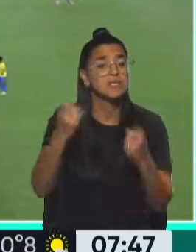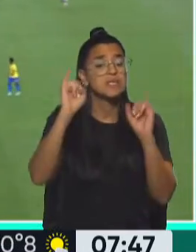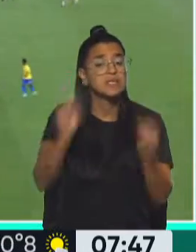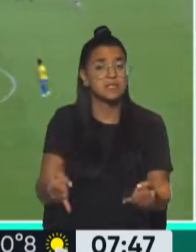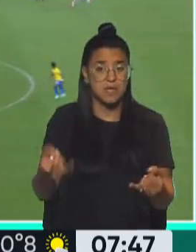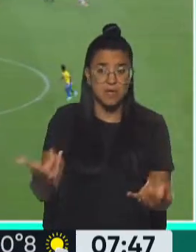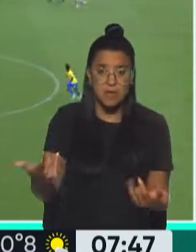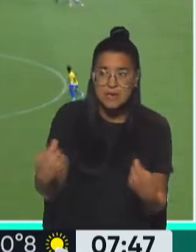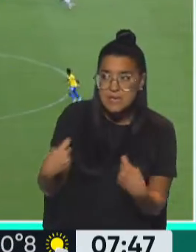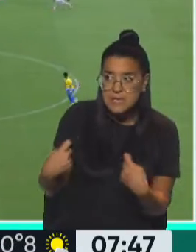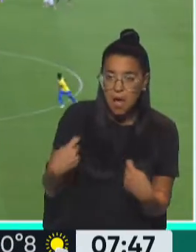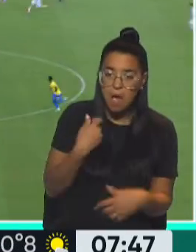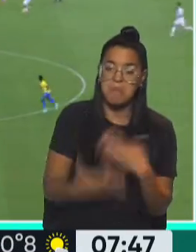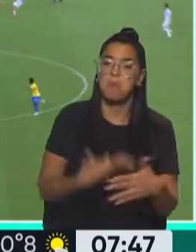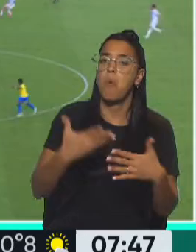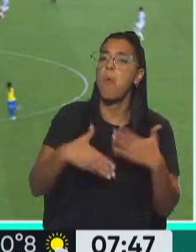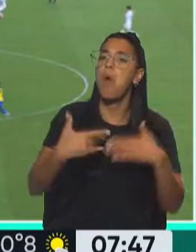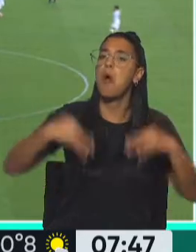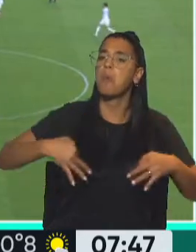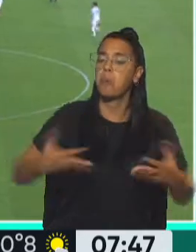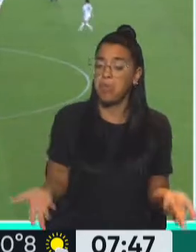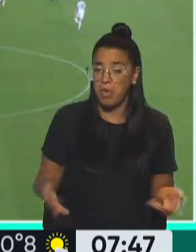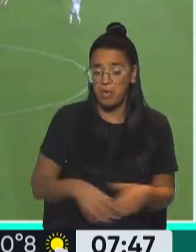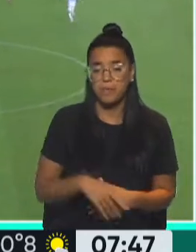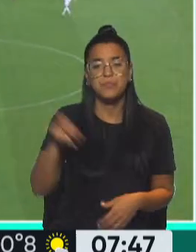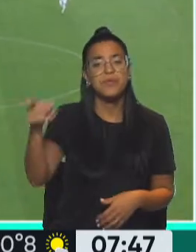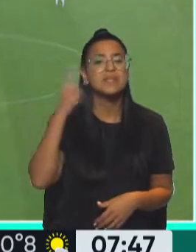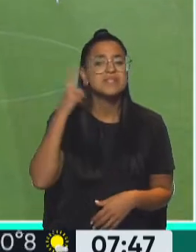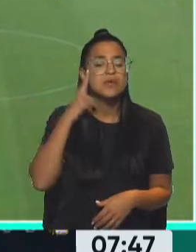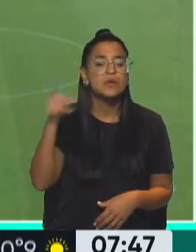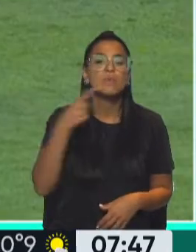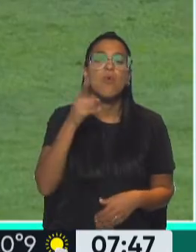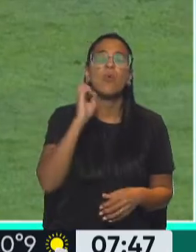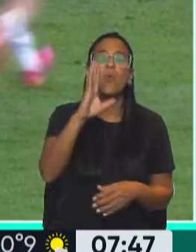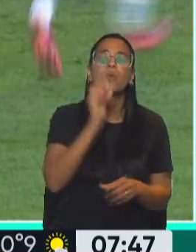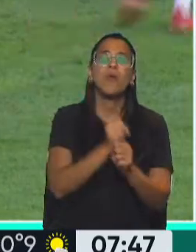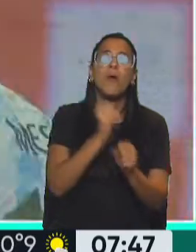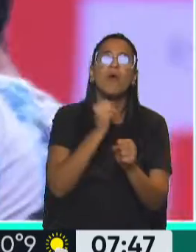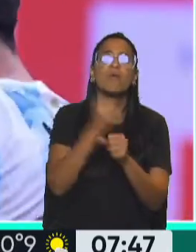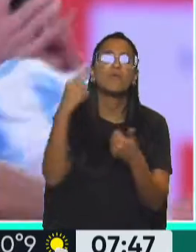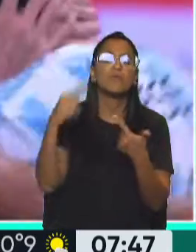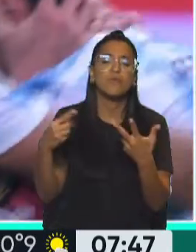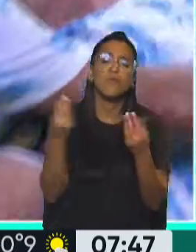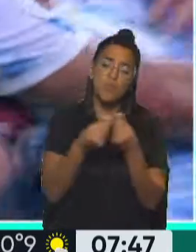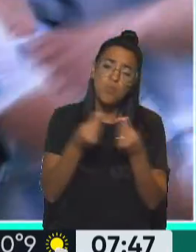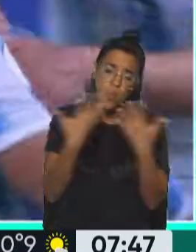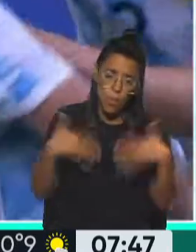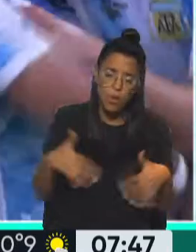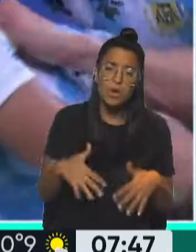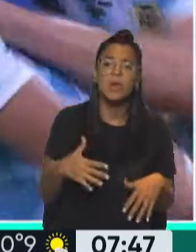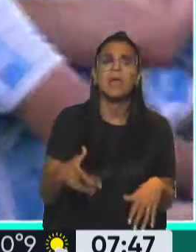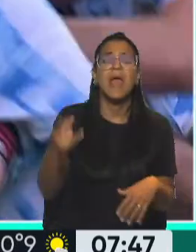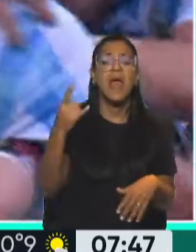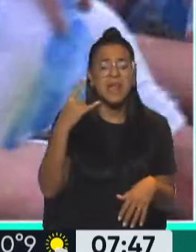presión para poder desarrollar su juego. Ricardo, usted es psicoanalista y psicólogo deportivo. ¿En qué clubes trabajó? Bueno, trabajé mucho. Trabajé